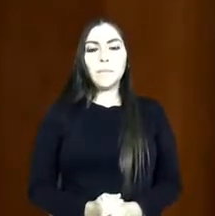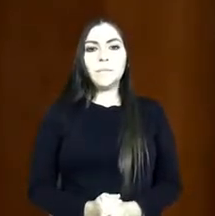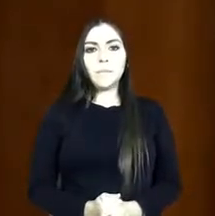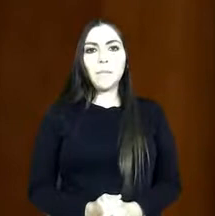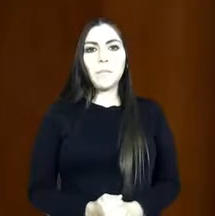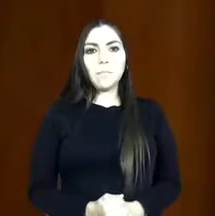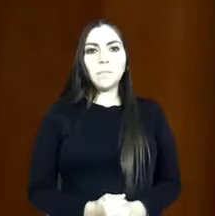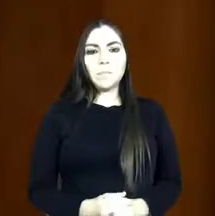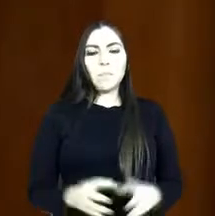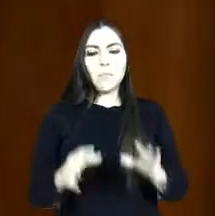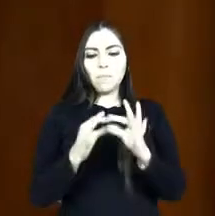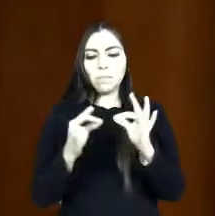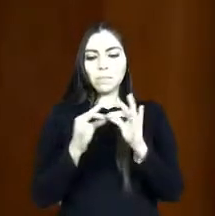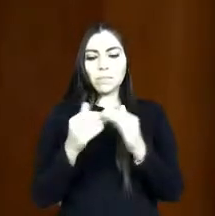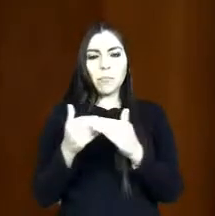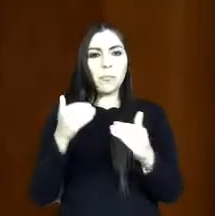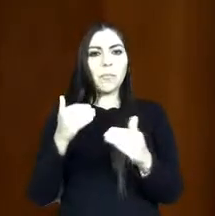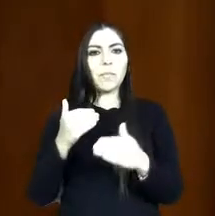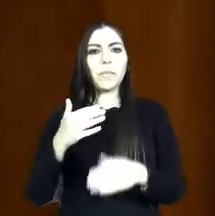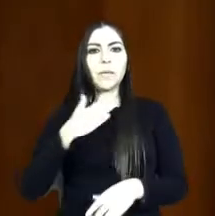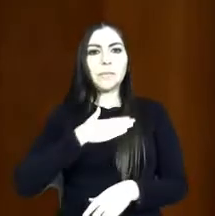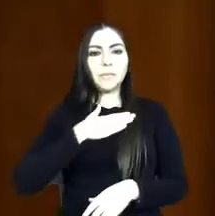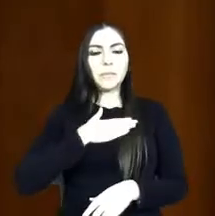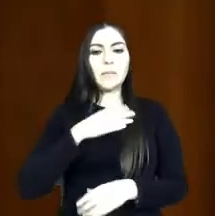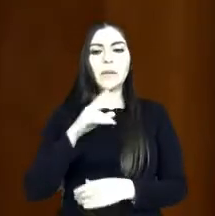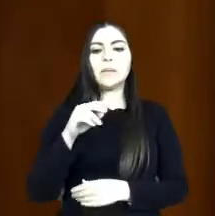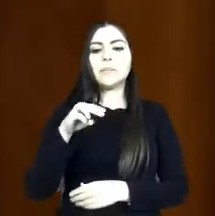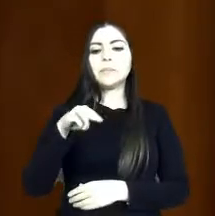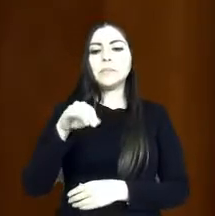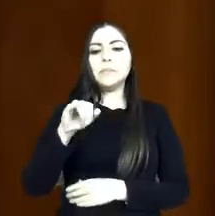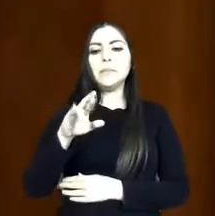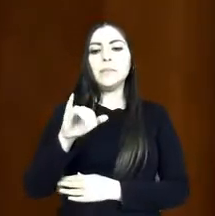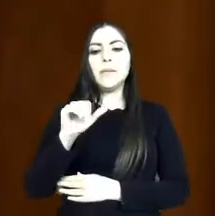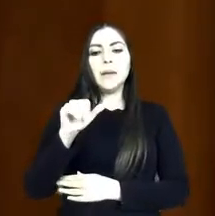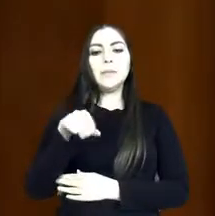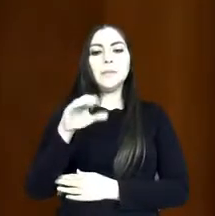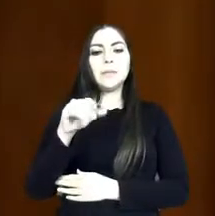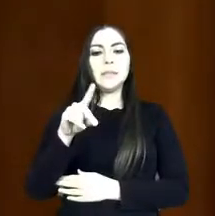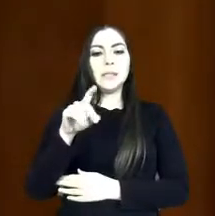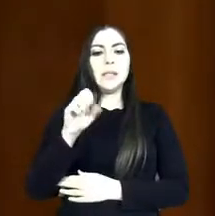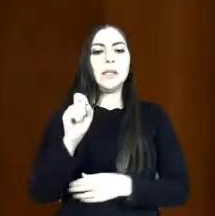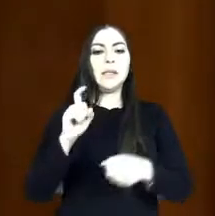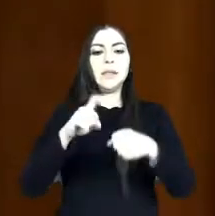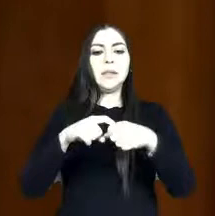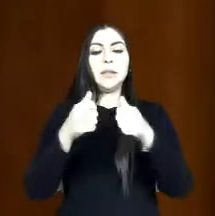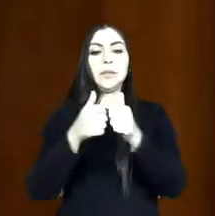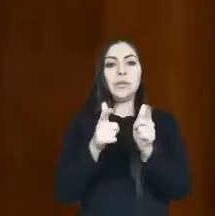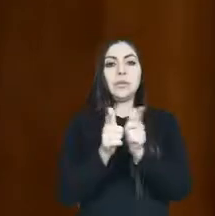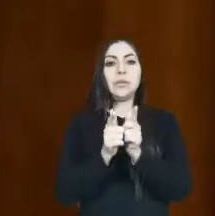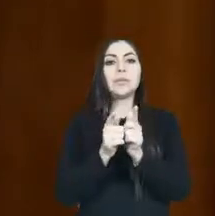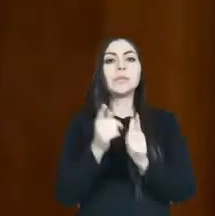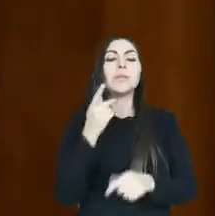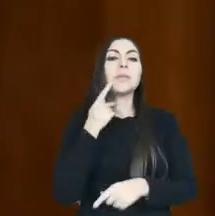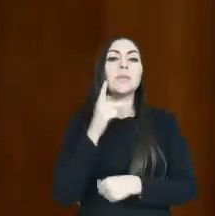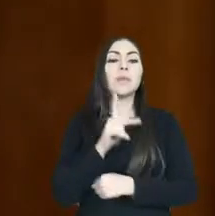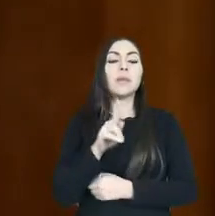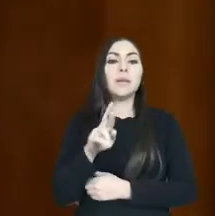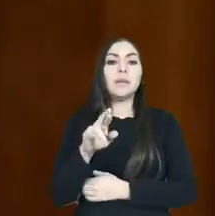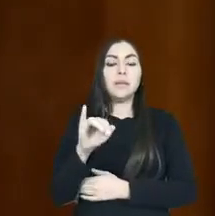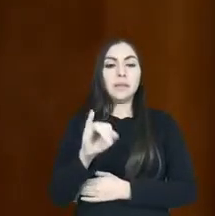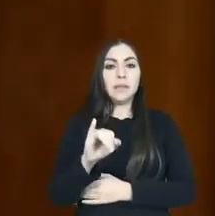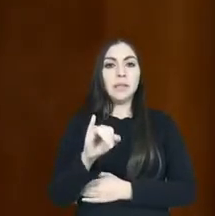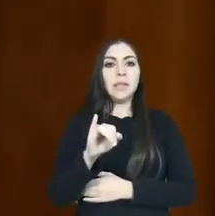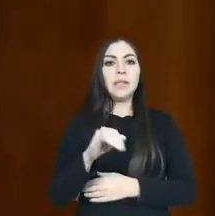Antecedentes. La de la voz, diputada Miriam Cárdenas Rojas, en nombre del Grupo Parlamentario del Partido